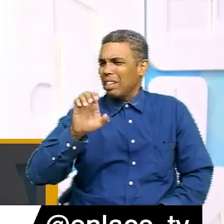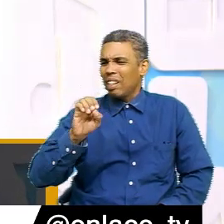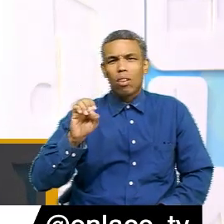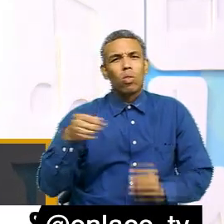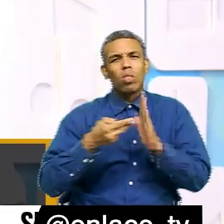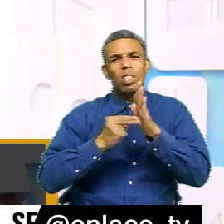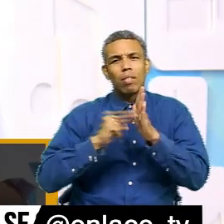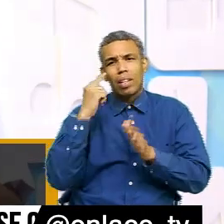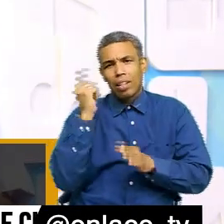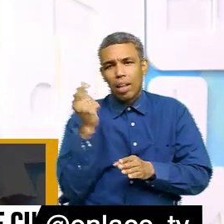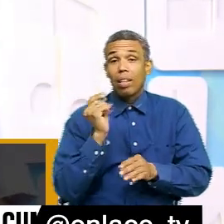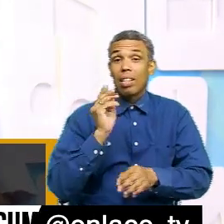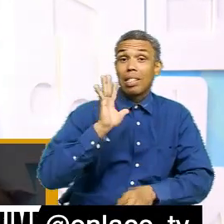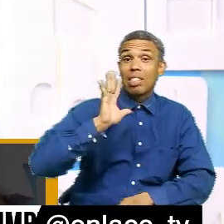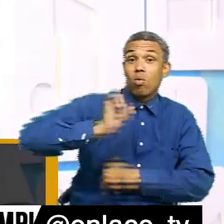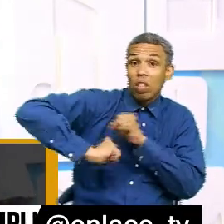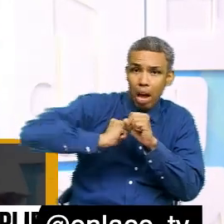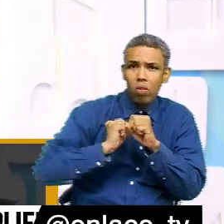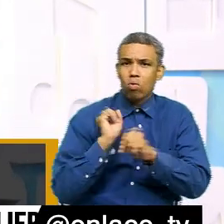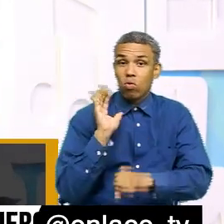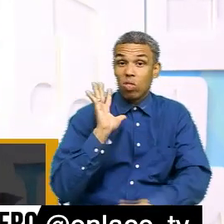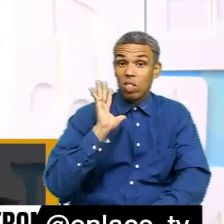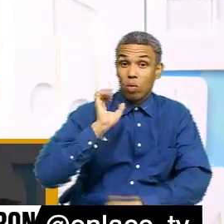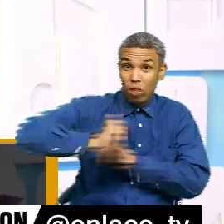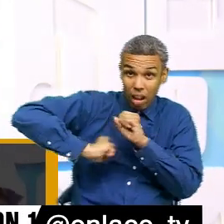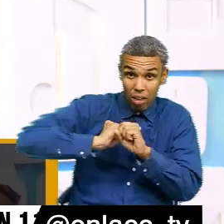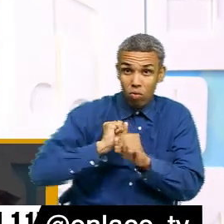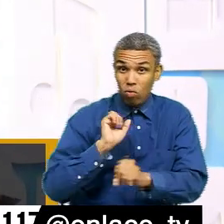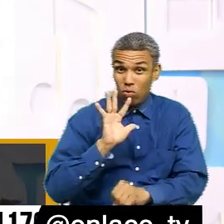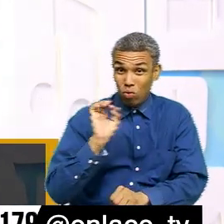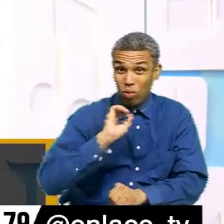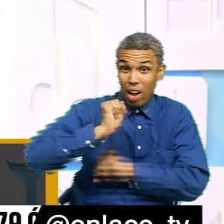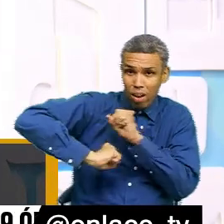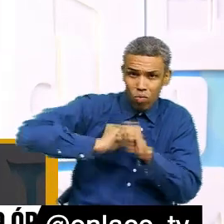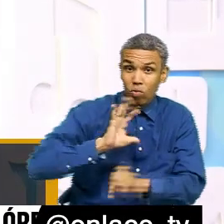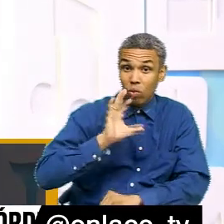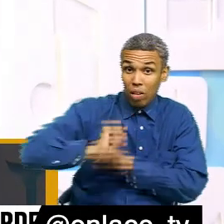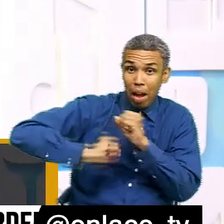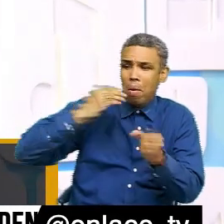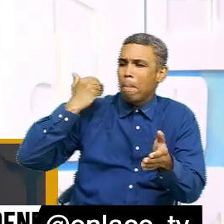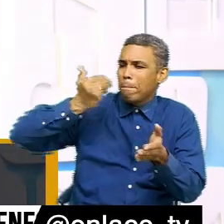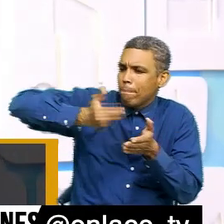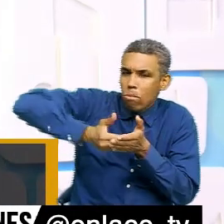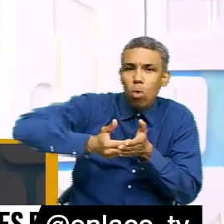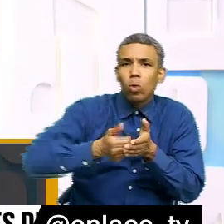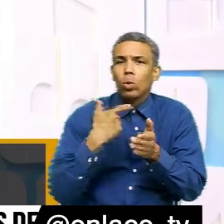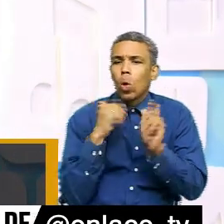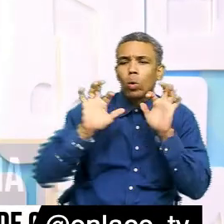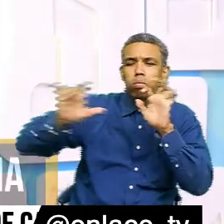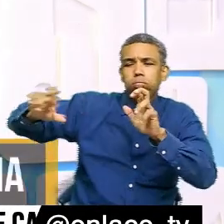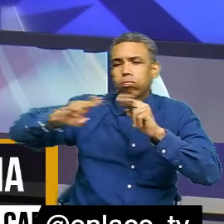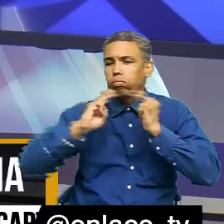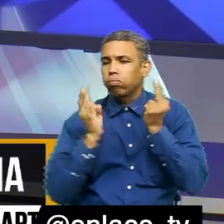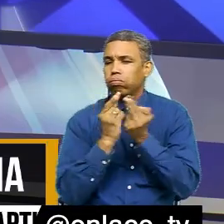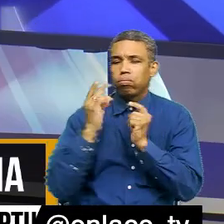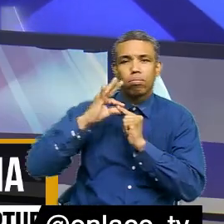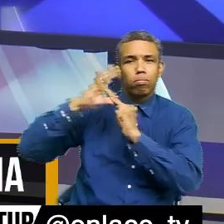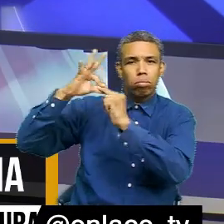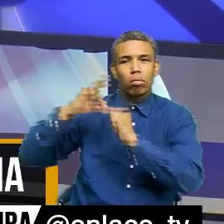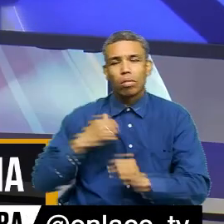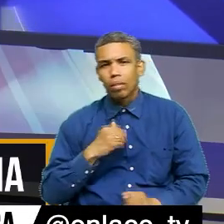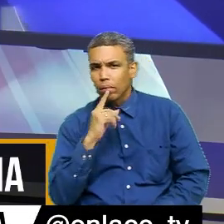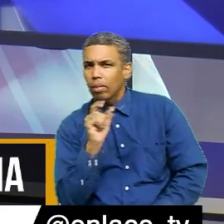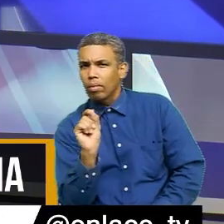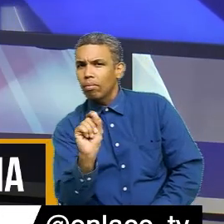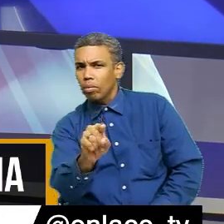Este es un momento precioso que no podemos desaprovechar. En familia, viviendo el jubileo, 12 del día, Catedral Inmaculada. Padre, porque es importante que